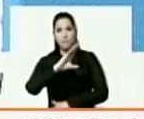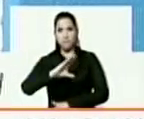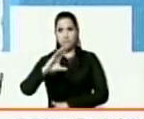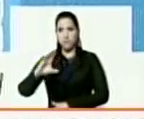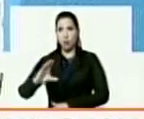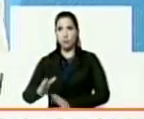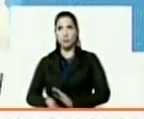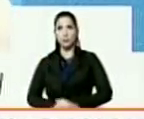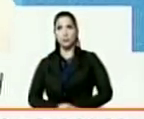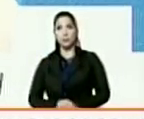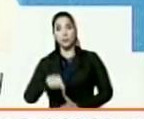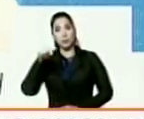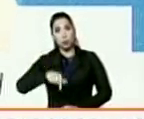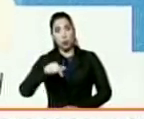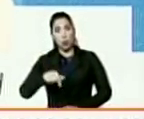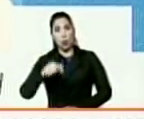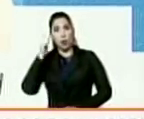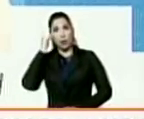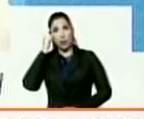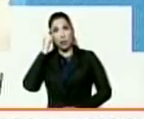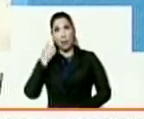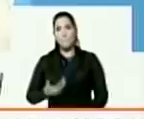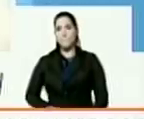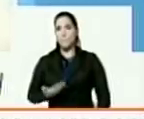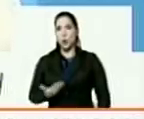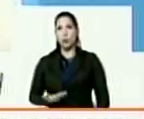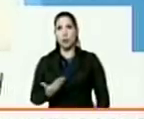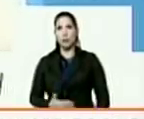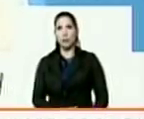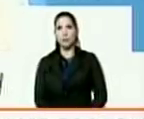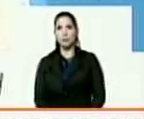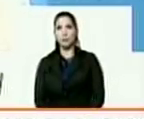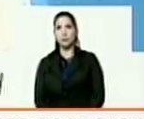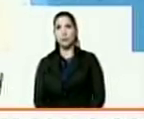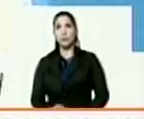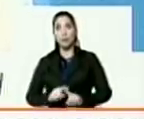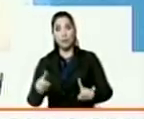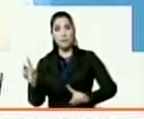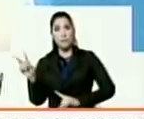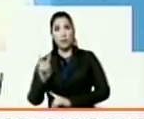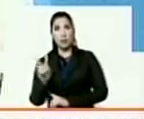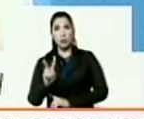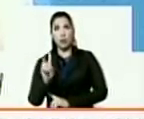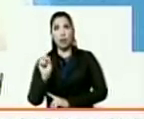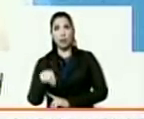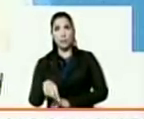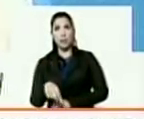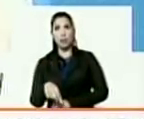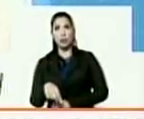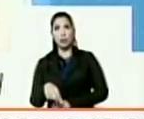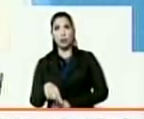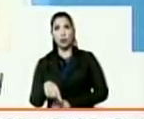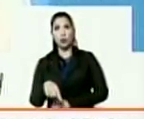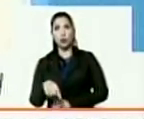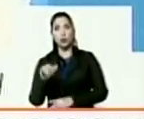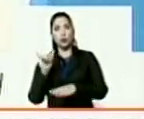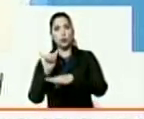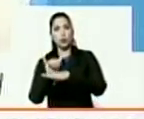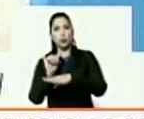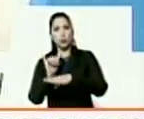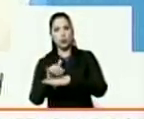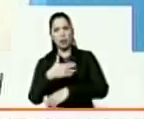hoy en esta fecha emblemática para venezuela y por supuesto para sucre quiero